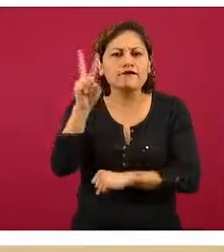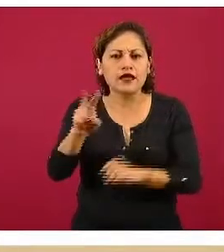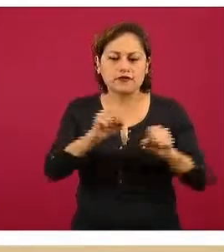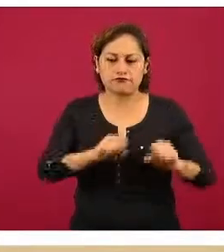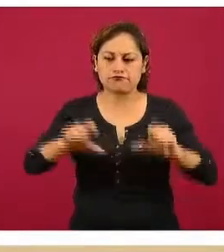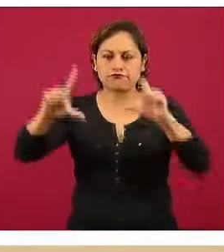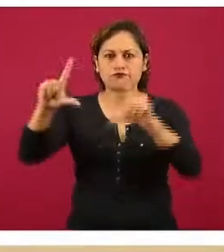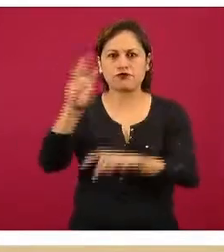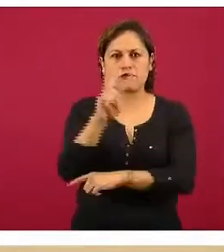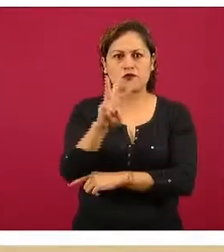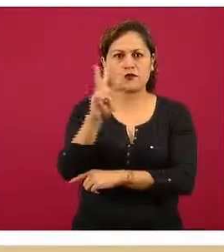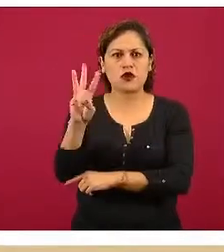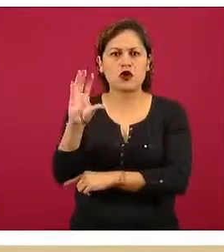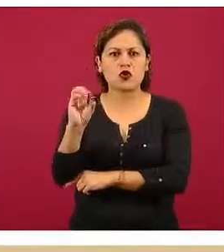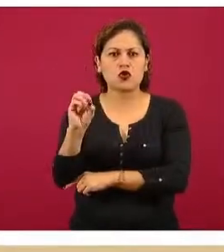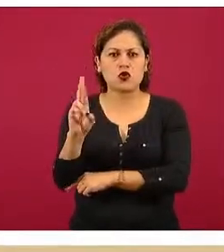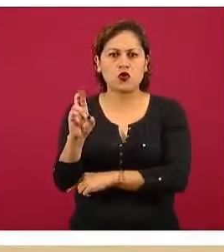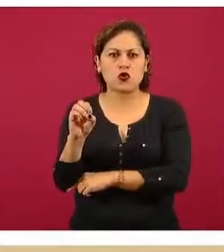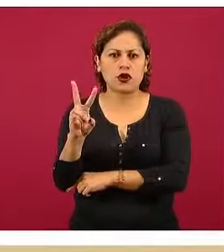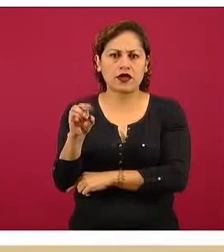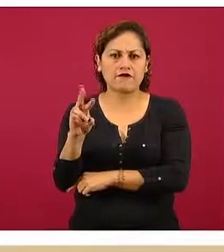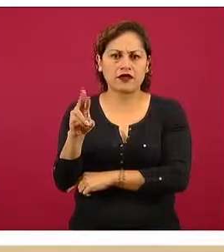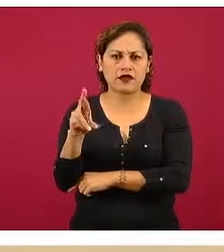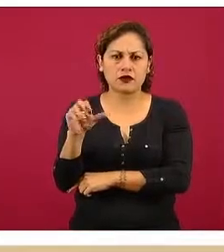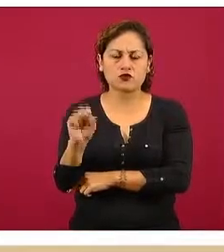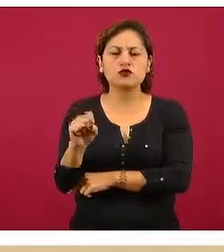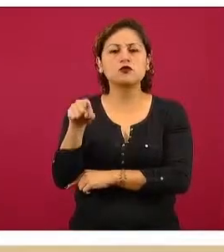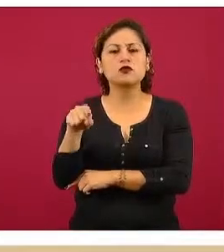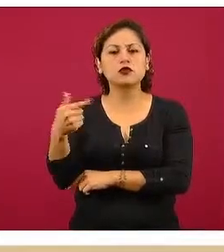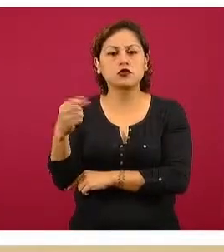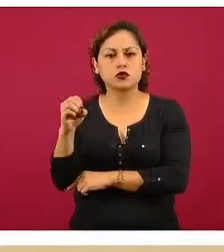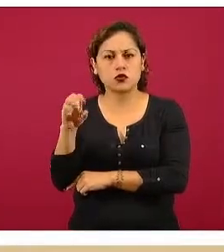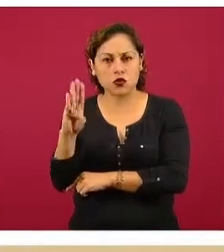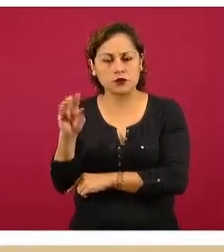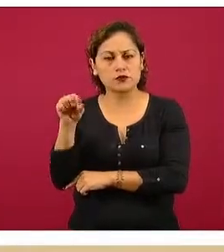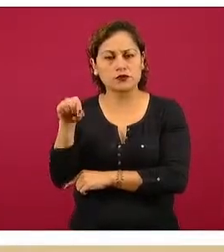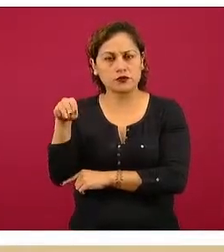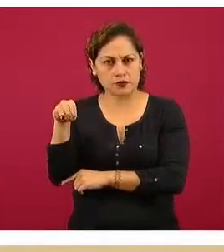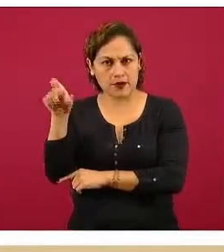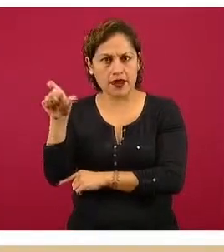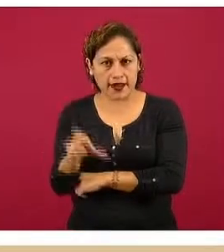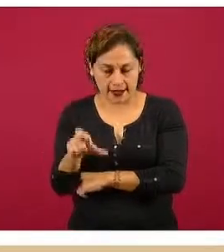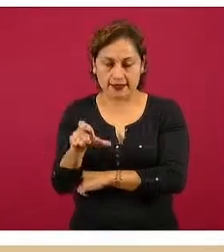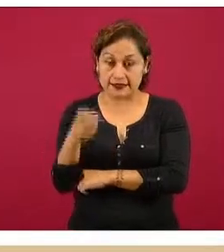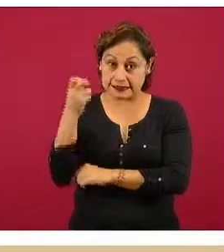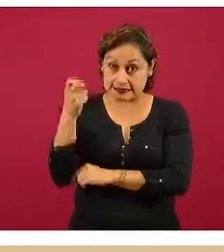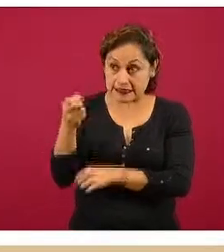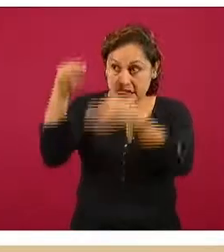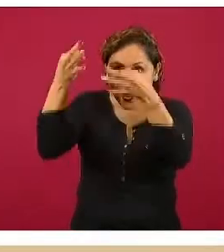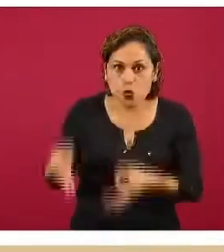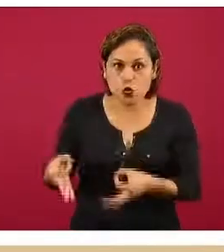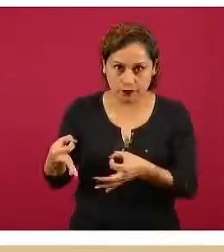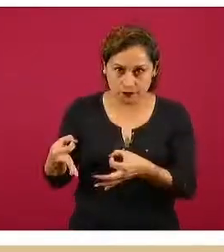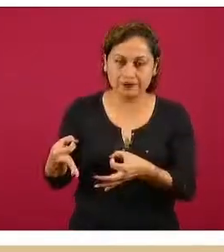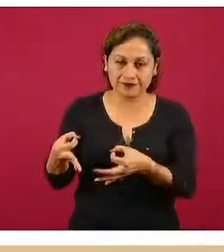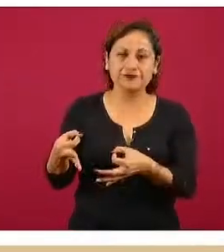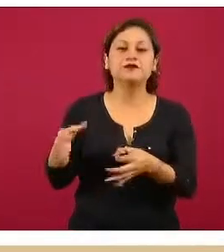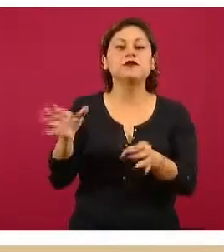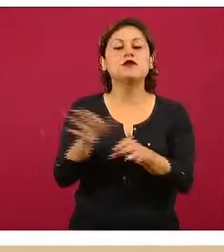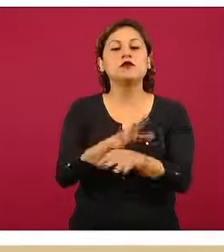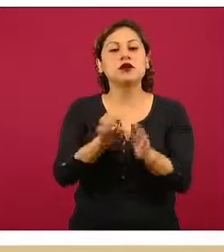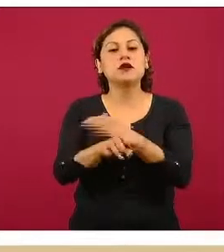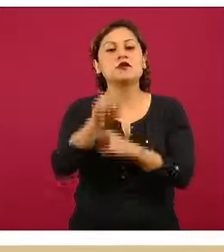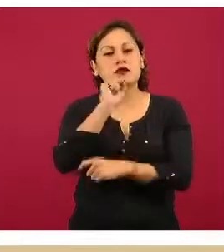coronavirus.gov.mx, y también continuar lavando nuestras manos, como dijimos, acudir al médico ante